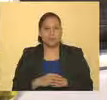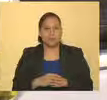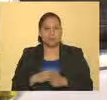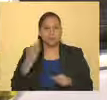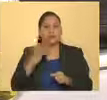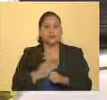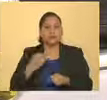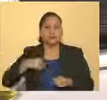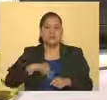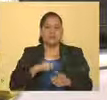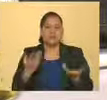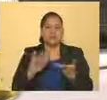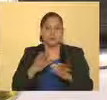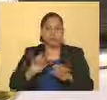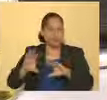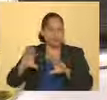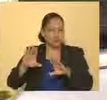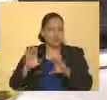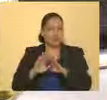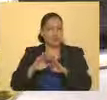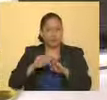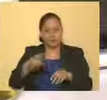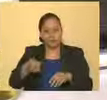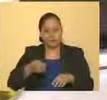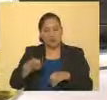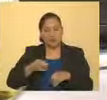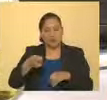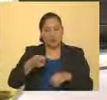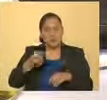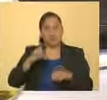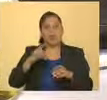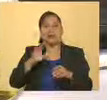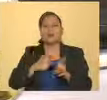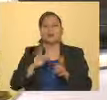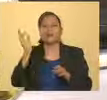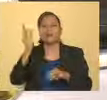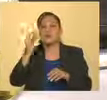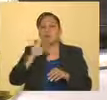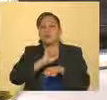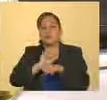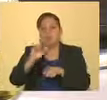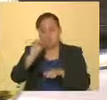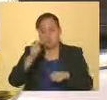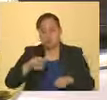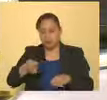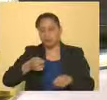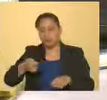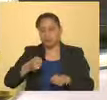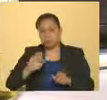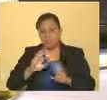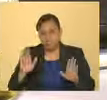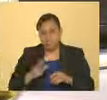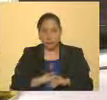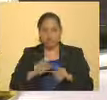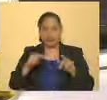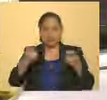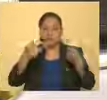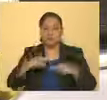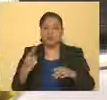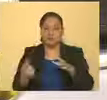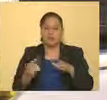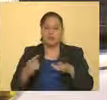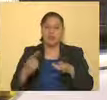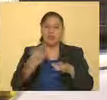vamos a hacer va a ser dejarlos que doren ligeramente. Luego, rápido, vamos a hacer nuestra salsita